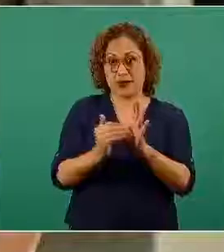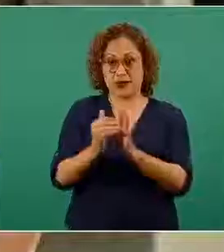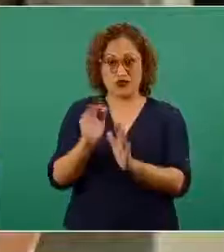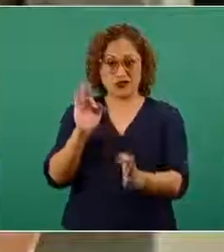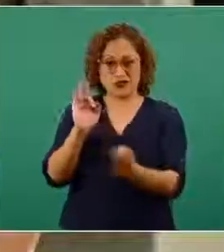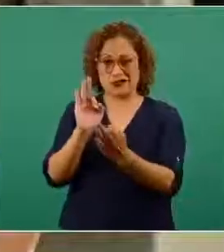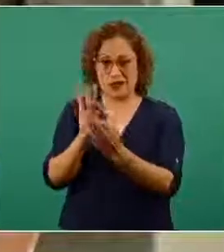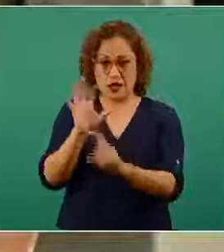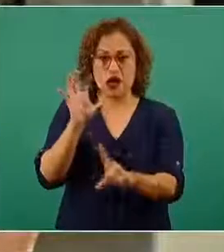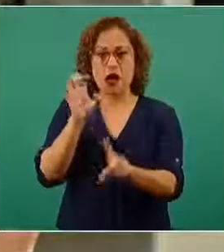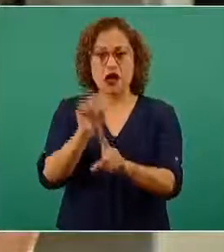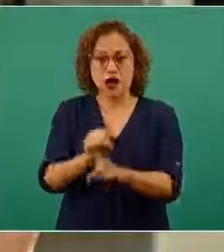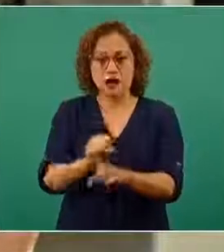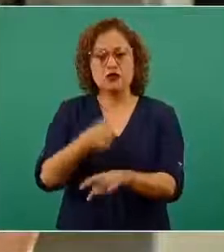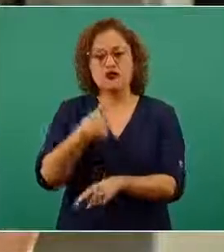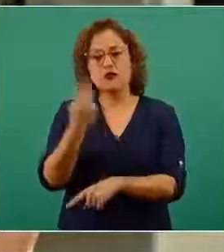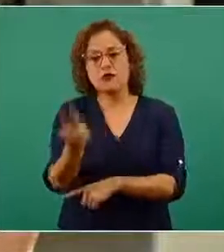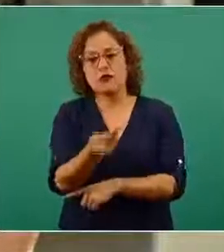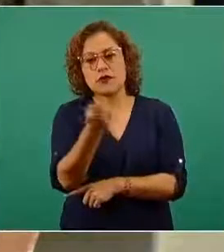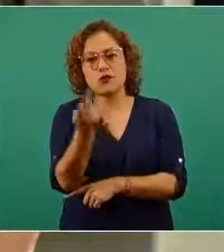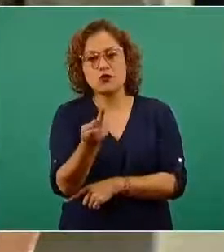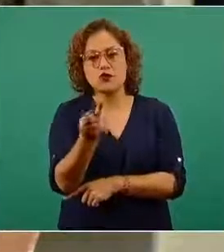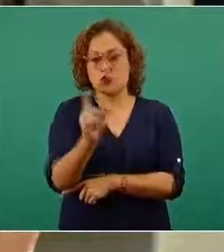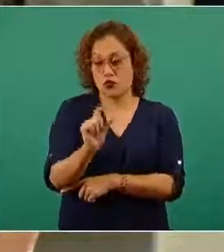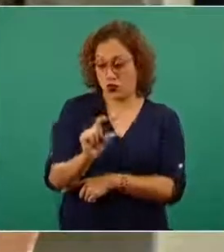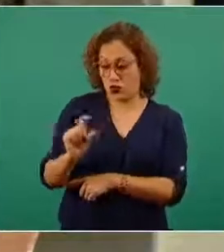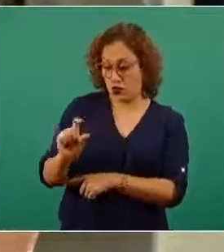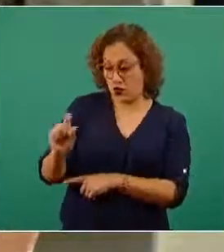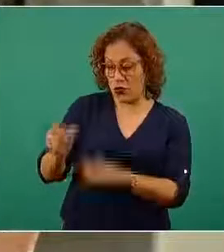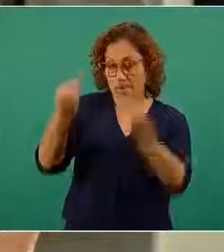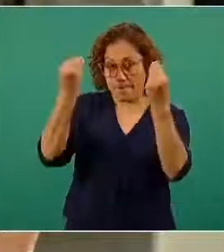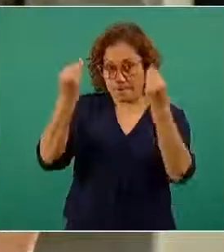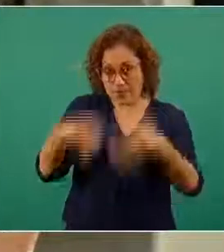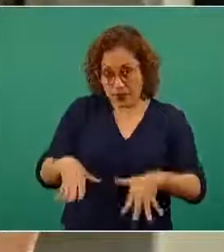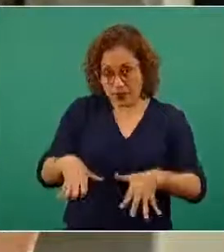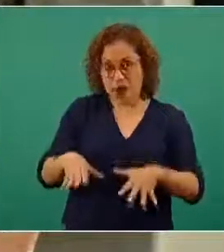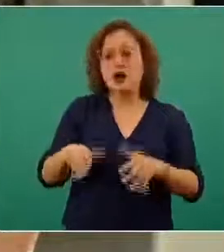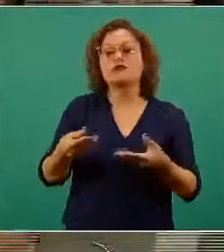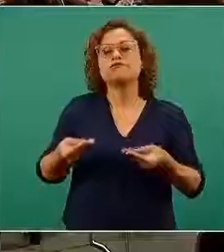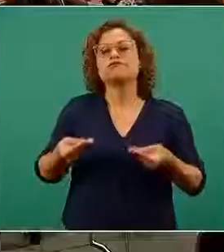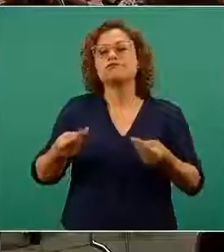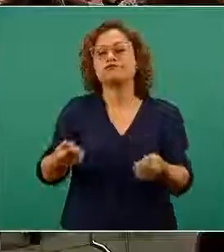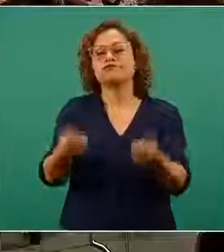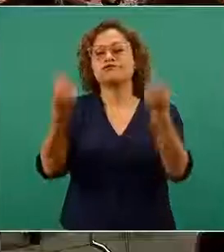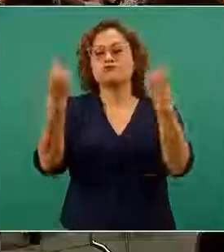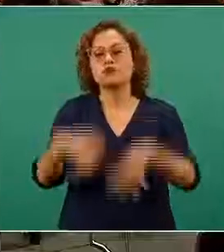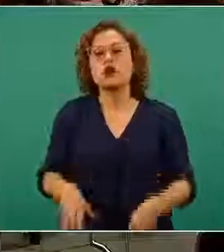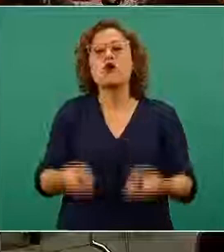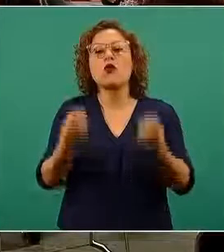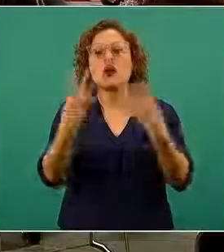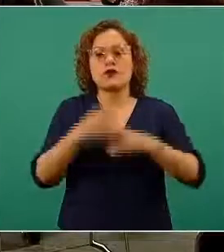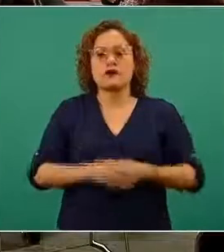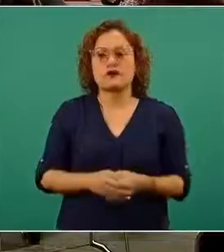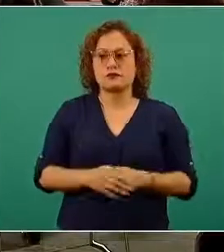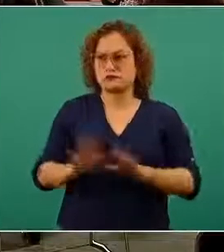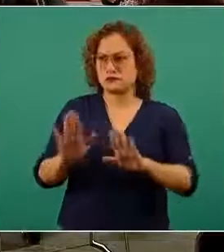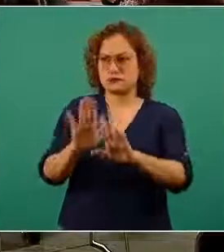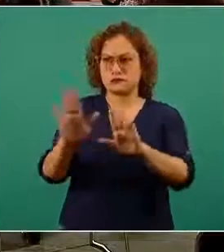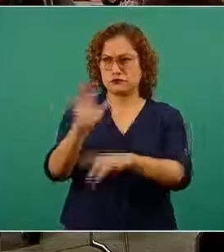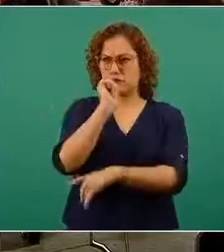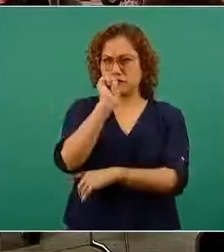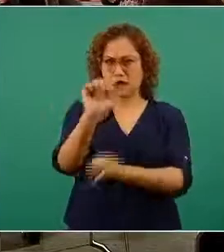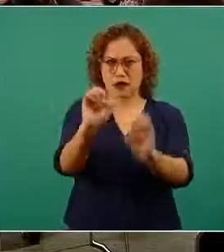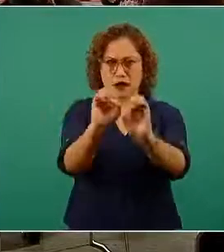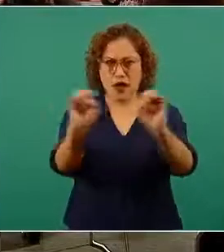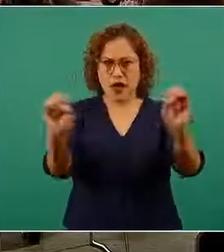han sido las pérdidas de esas vacunas, o sea, en las dosis y económicamente hablando? Ninguna vacuna se ha perdido por ese